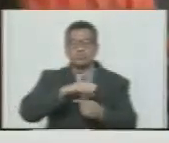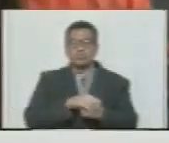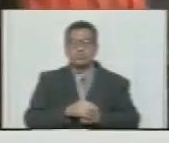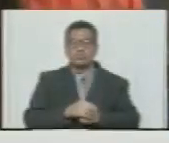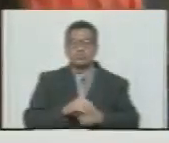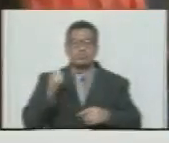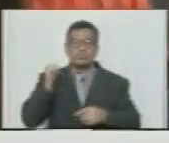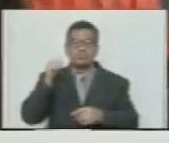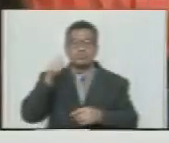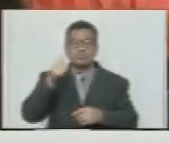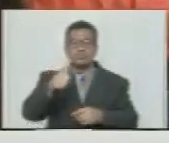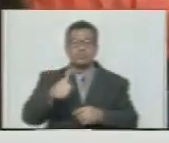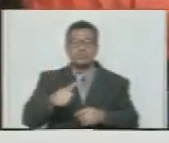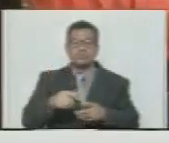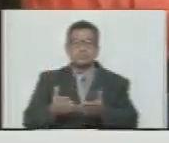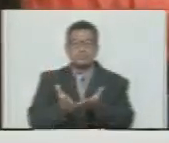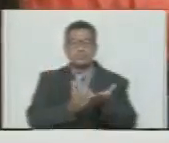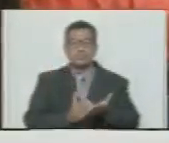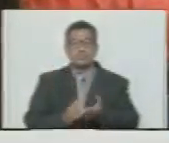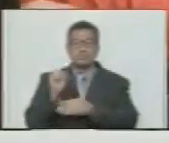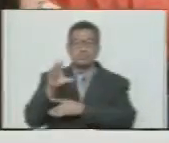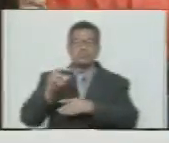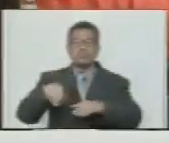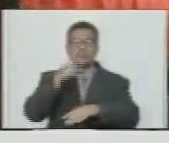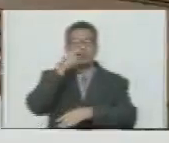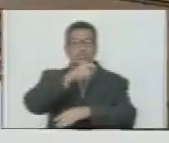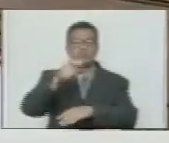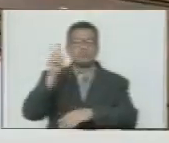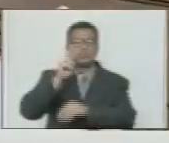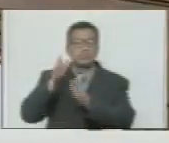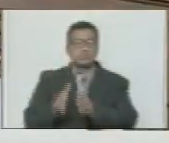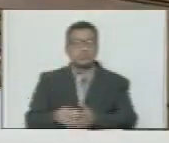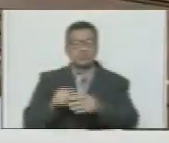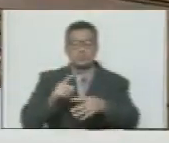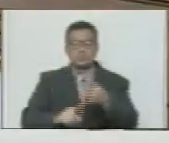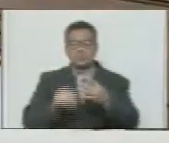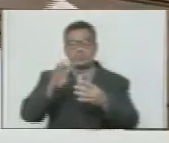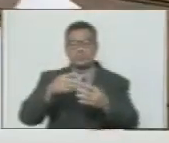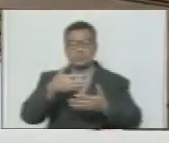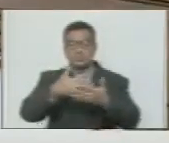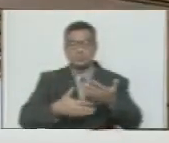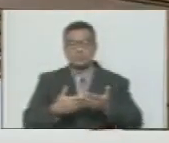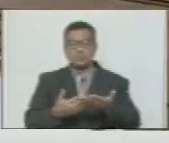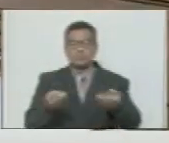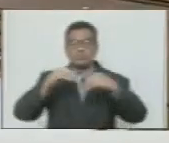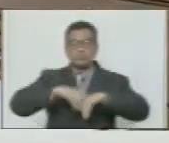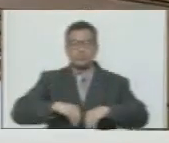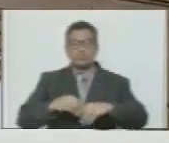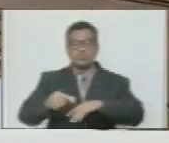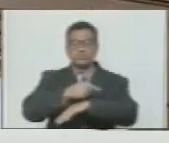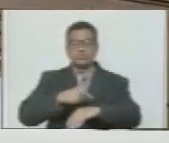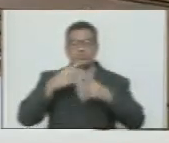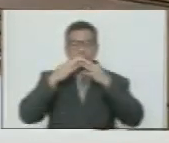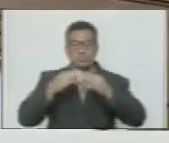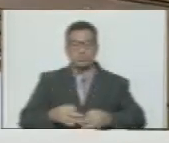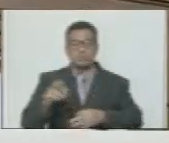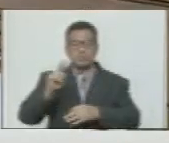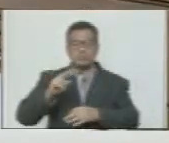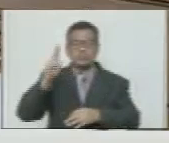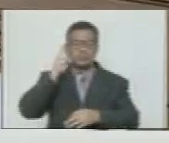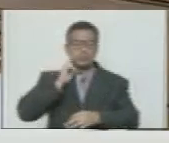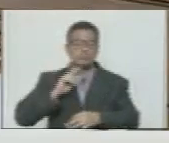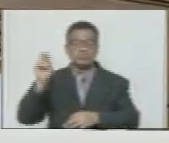cultural de su trayectoria para el estudio y difusión del pueblo venezolano. Cuarto, publicar el presente acuerdo en la Gaceta Oficial